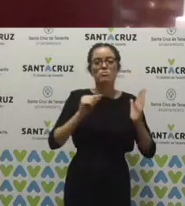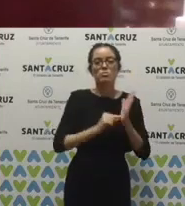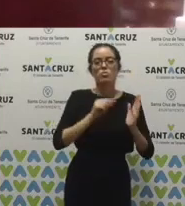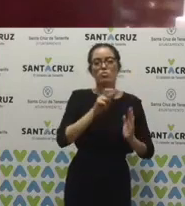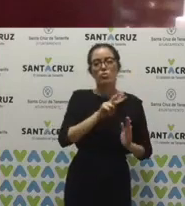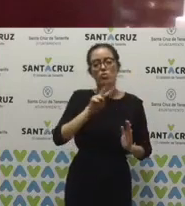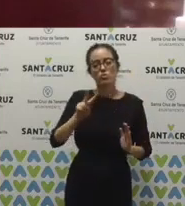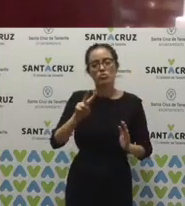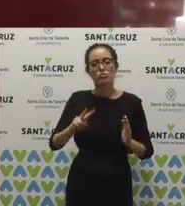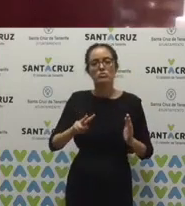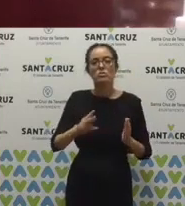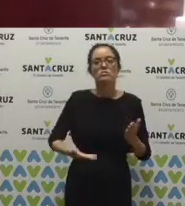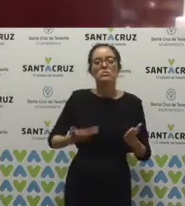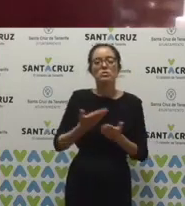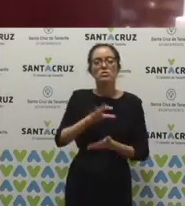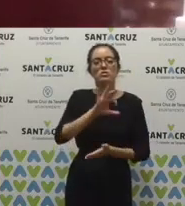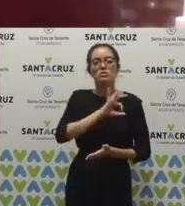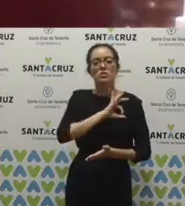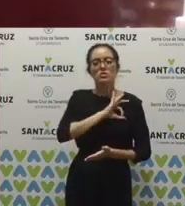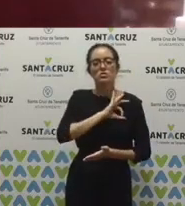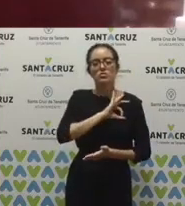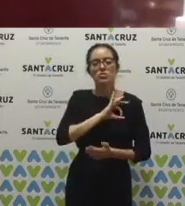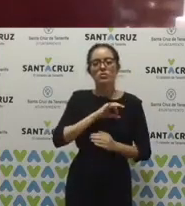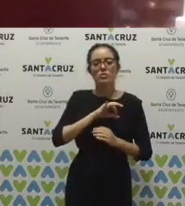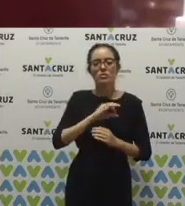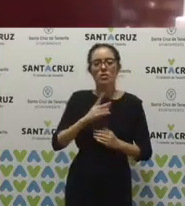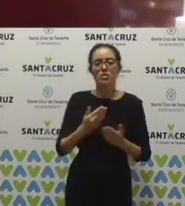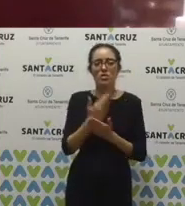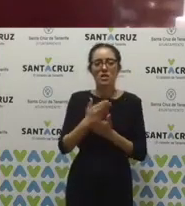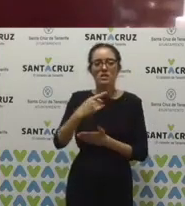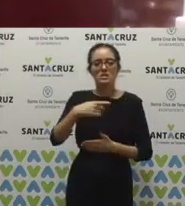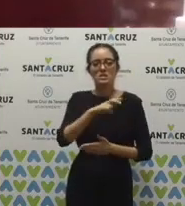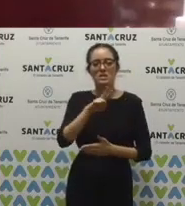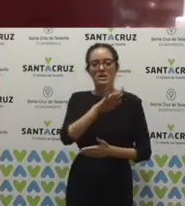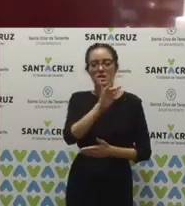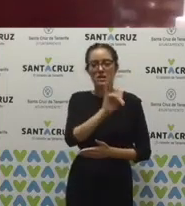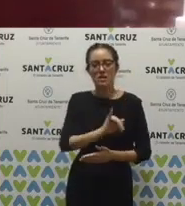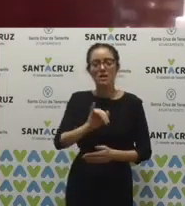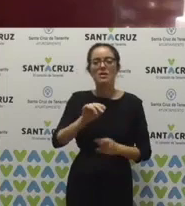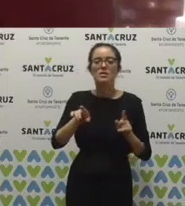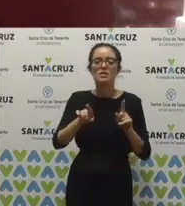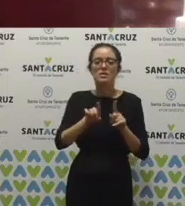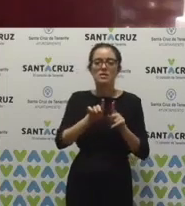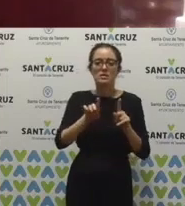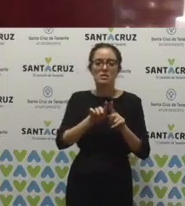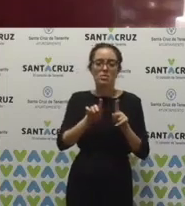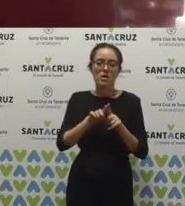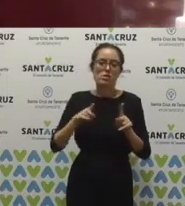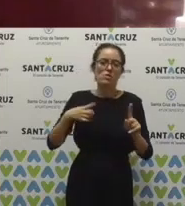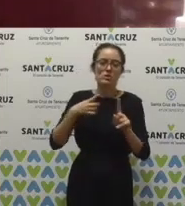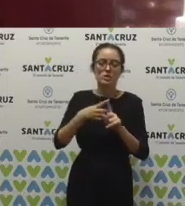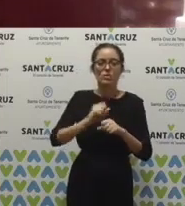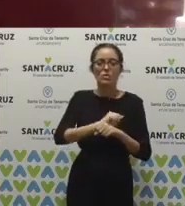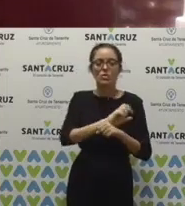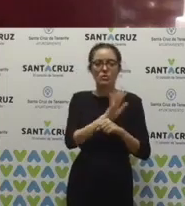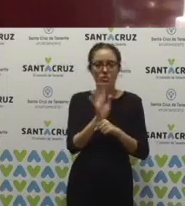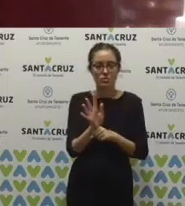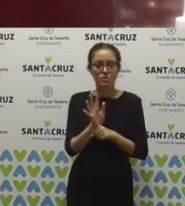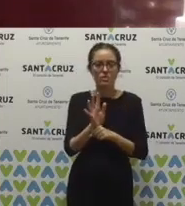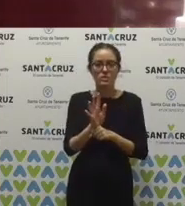emoción que presentado en guillermo díaz guerra a concejal del grupo municipal popular para mitigar las graves consecuencias del cobat